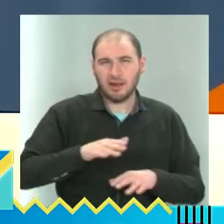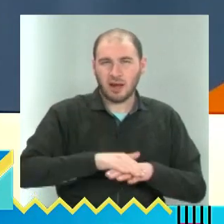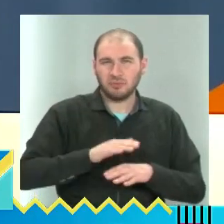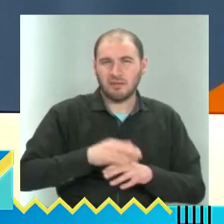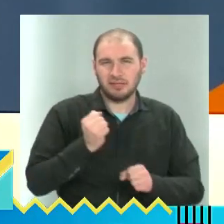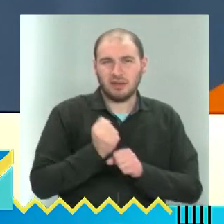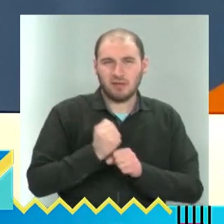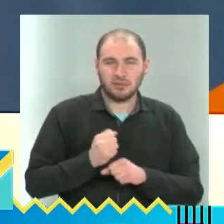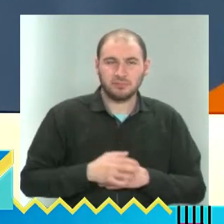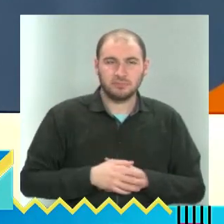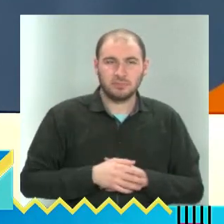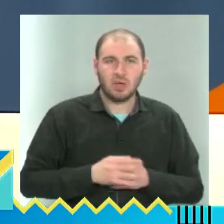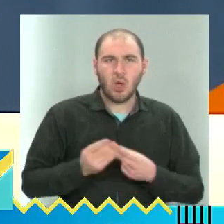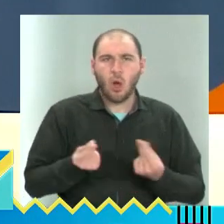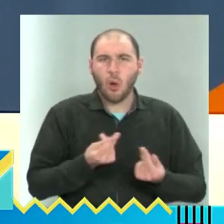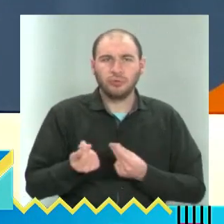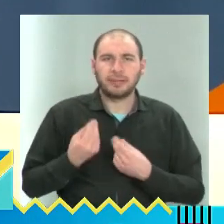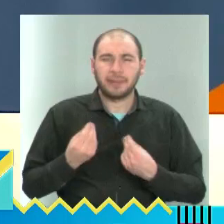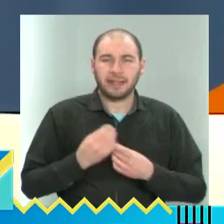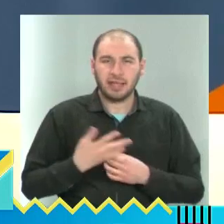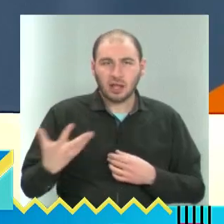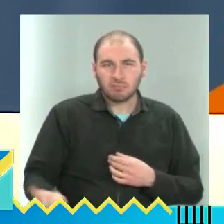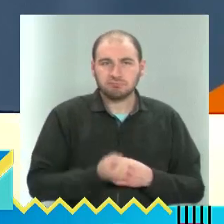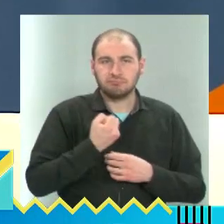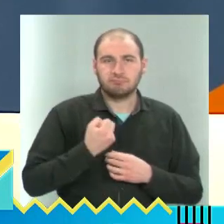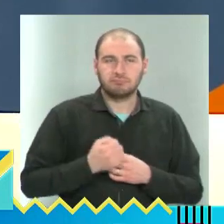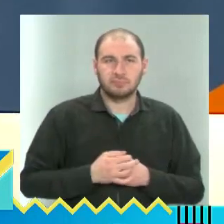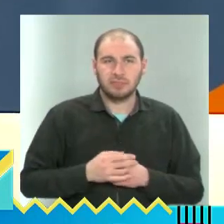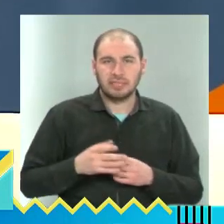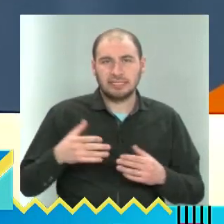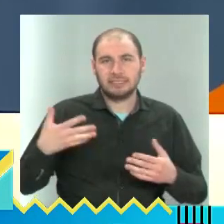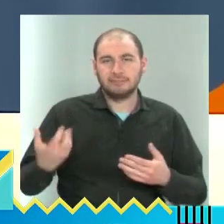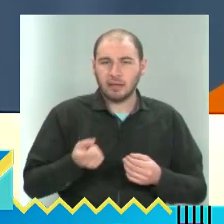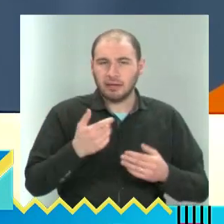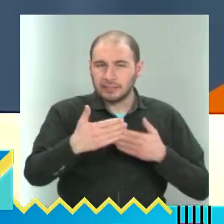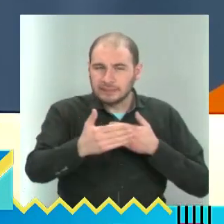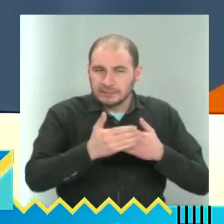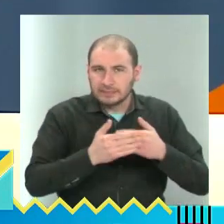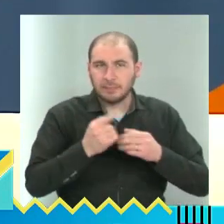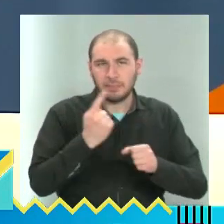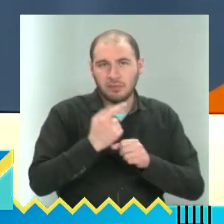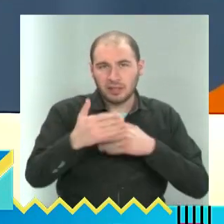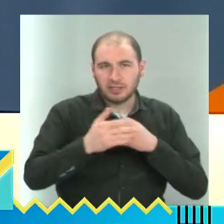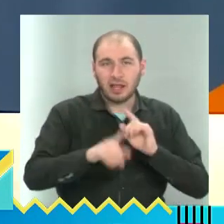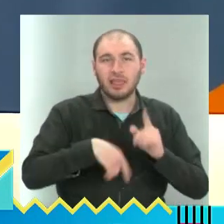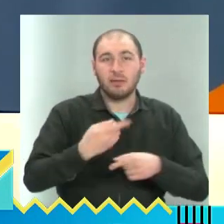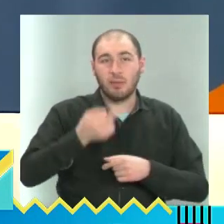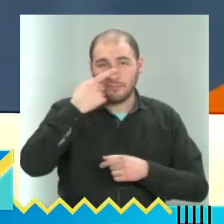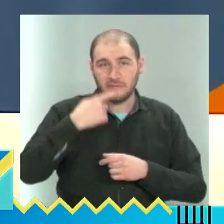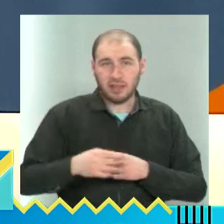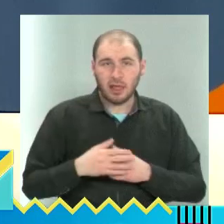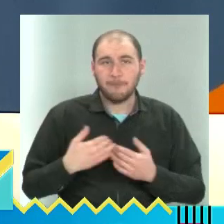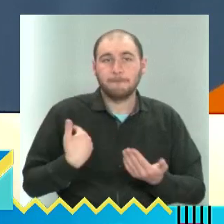este trabajo lo usan para lograr, digamos, una llegada o un acercamiento en principio que termina siendo